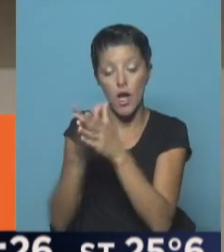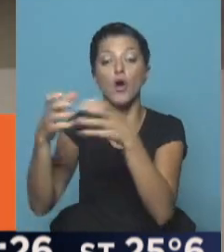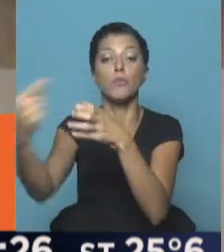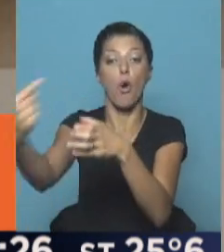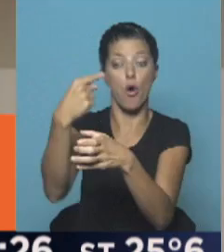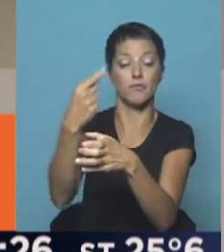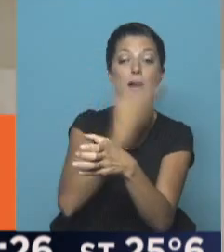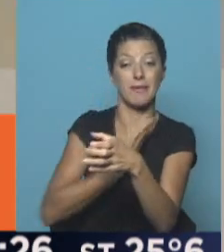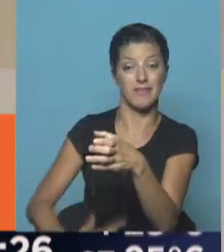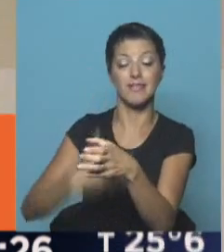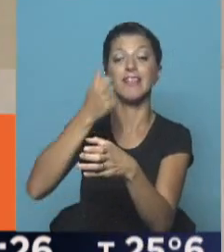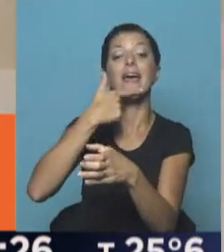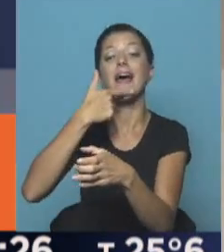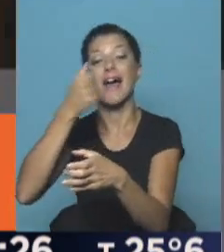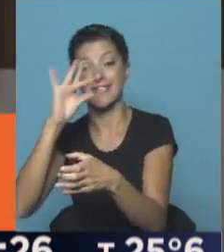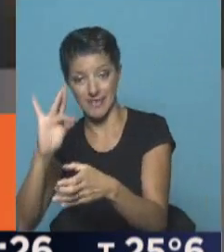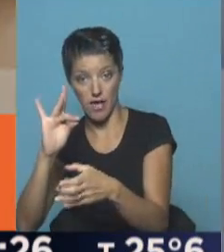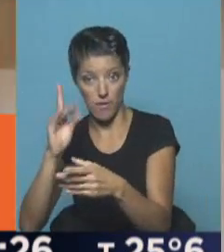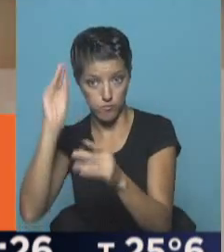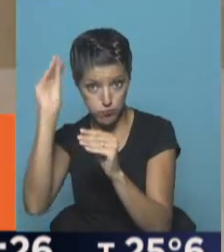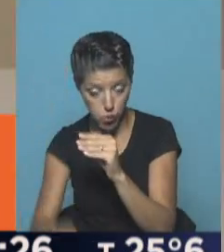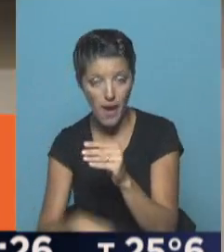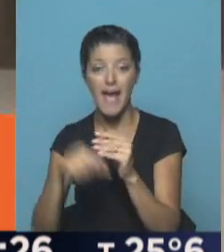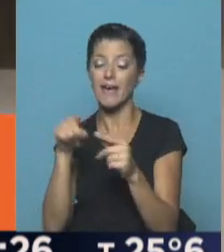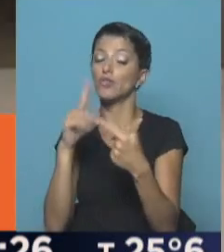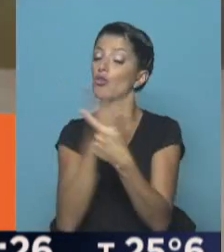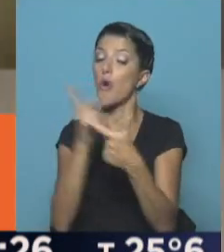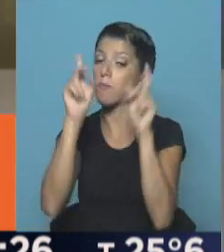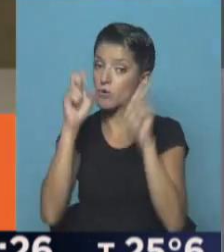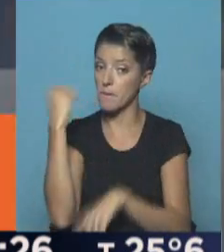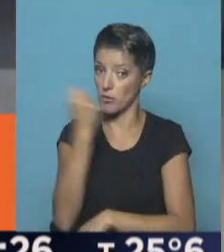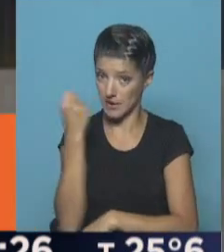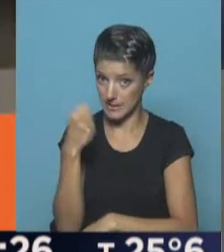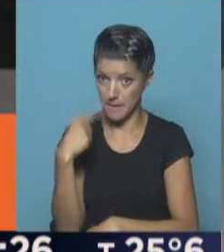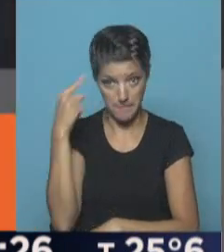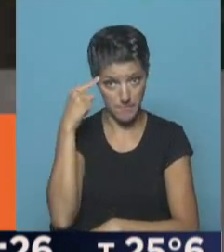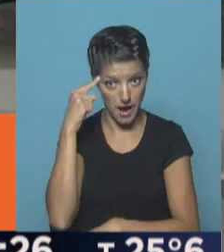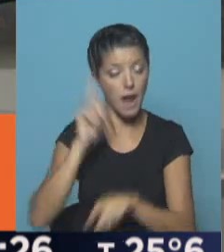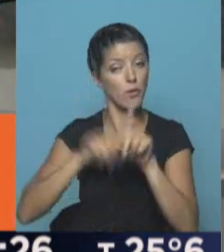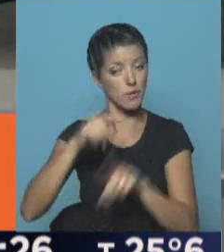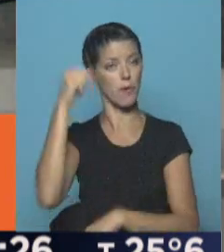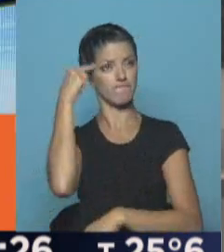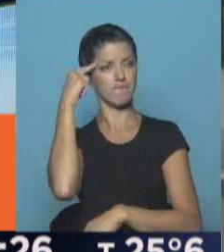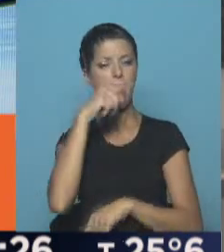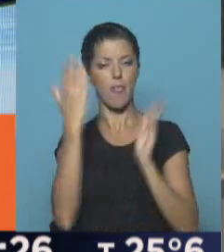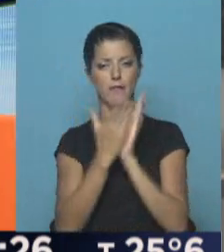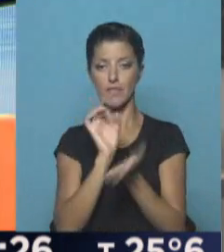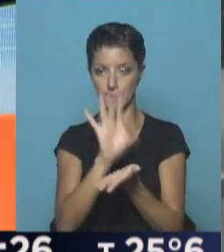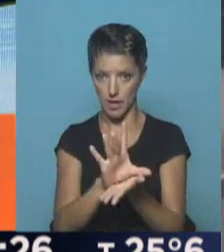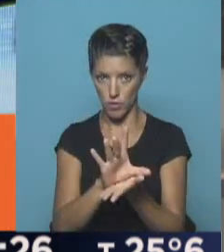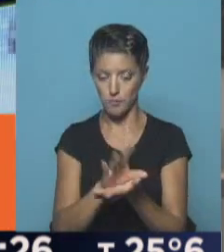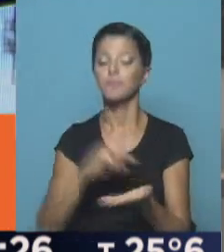tener muy presente en relación con este atentado. Lo que quiero decir, Hinde, es que el debilitamiento